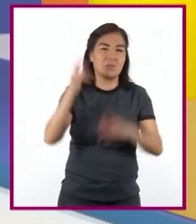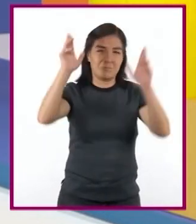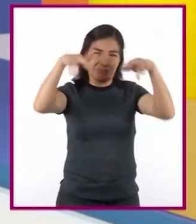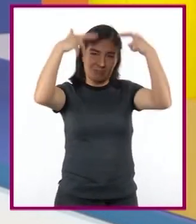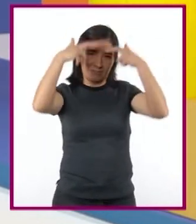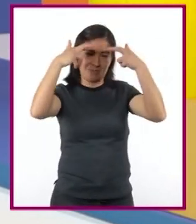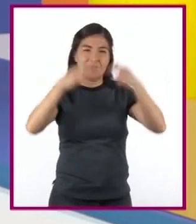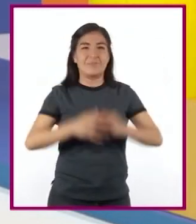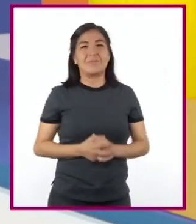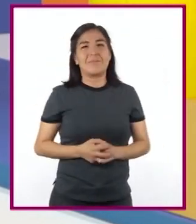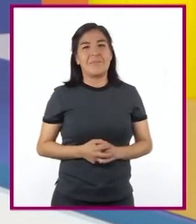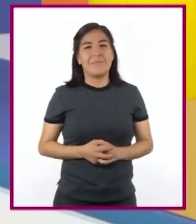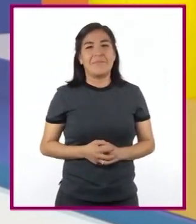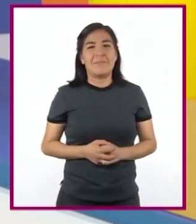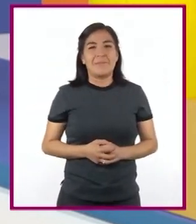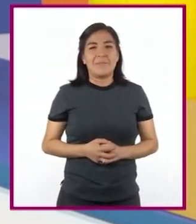corona.